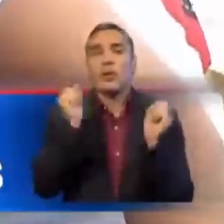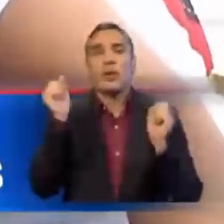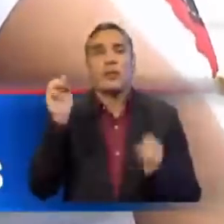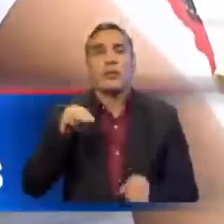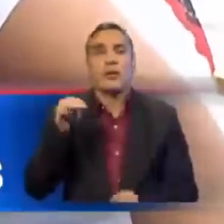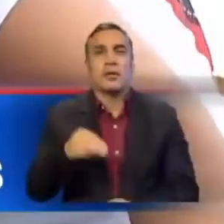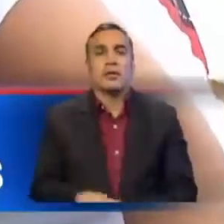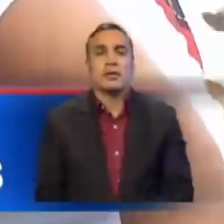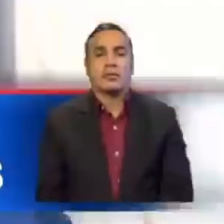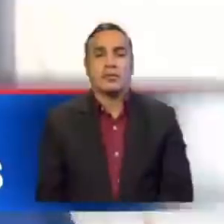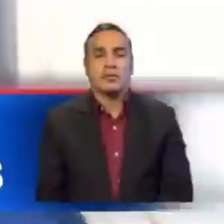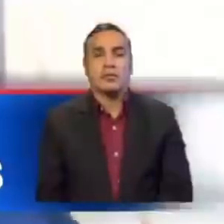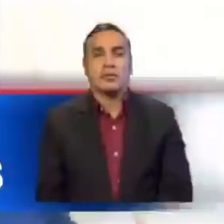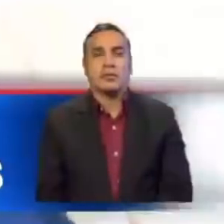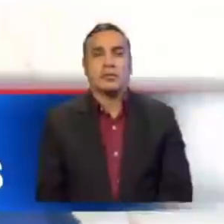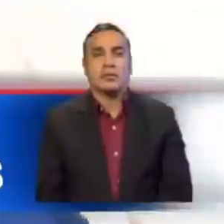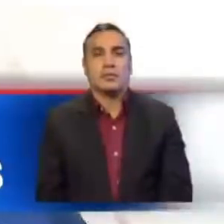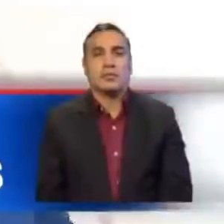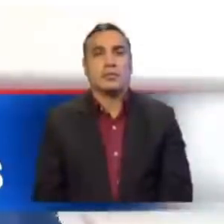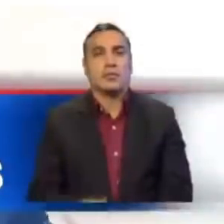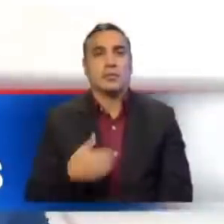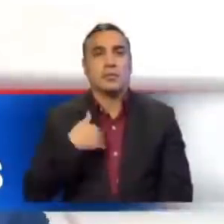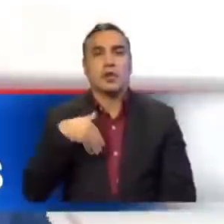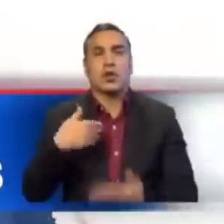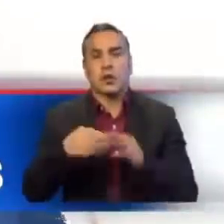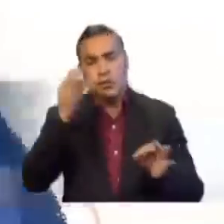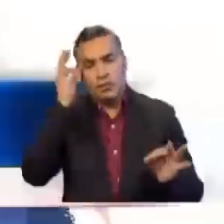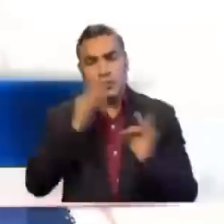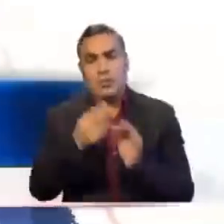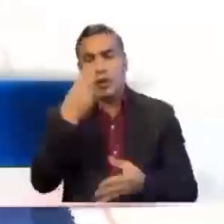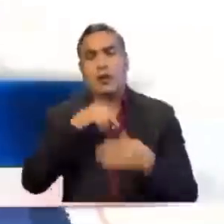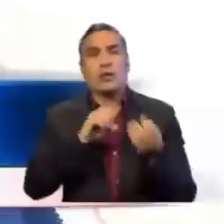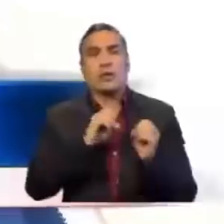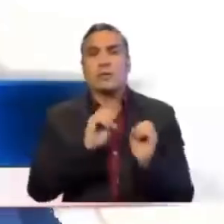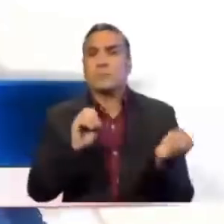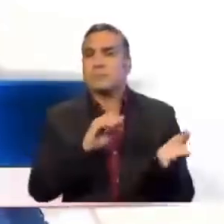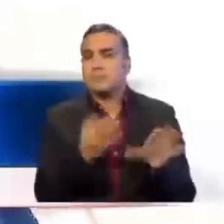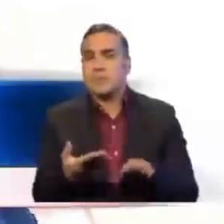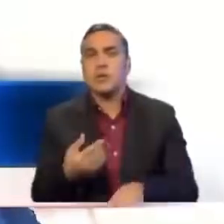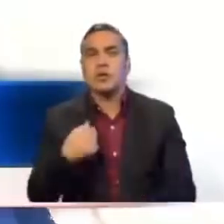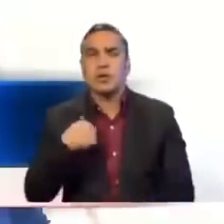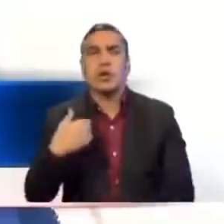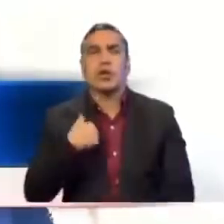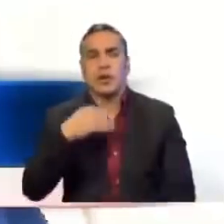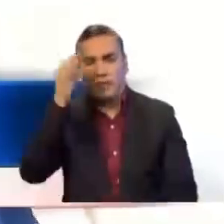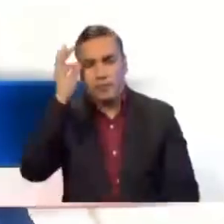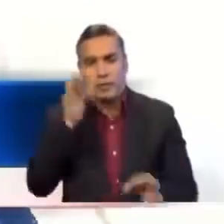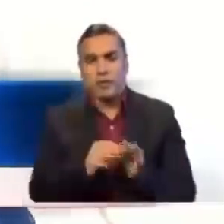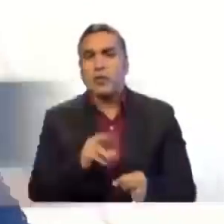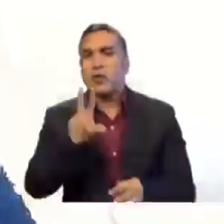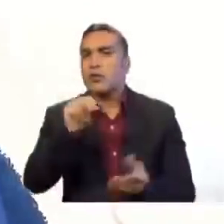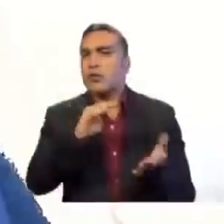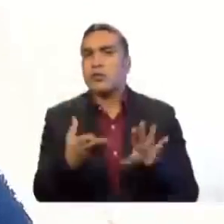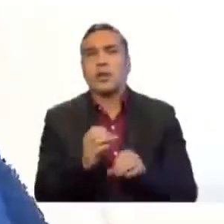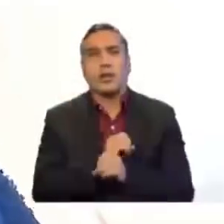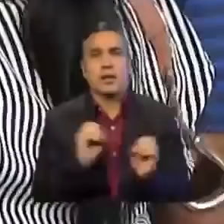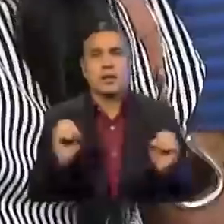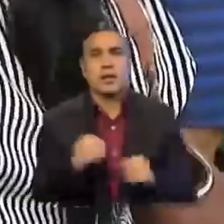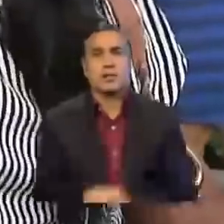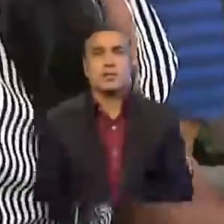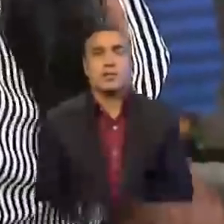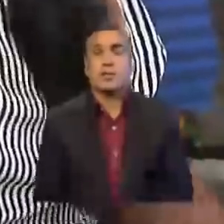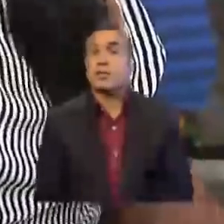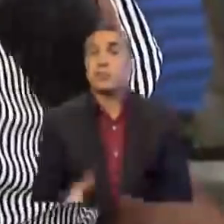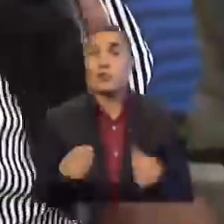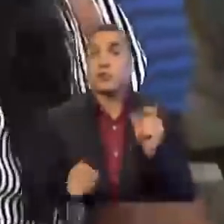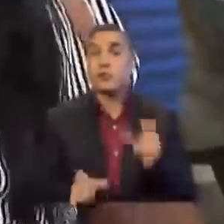del martes. Y tengo toda la fe que mi hijo no me le ha pasado nada. Tengo toda la fe que no me le ha pasado nada a mi hijo.